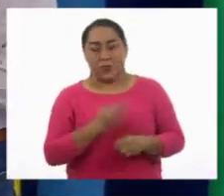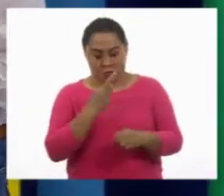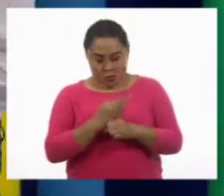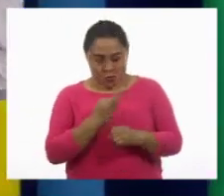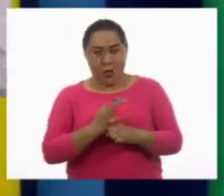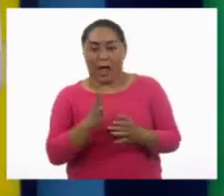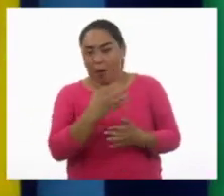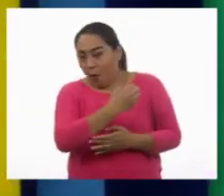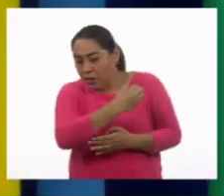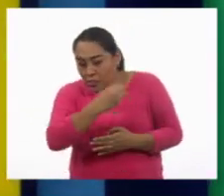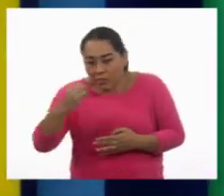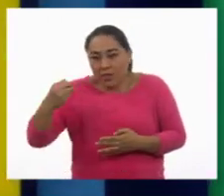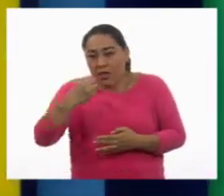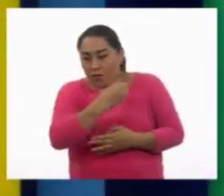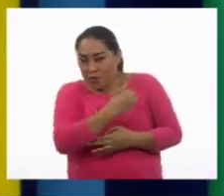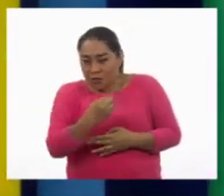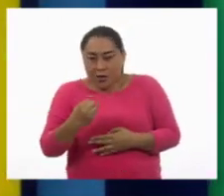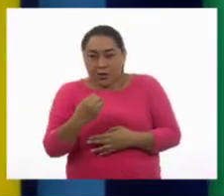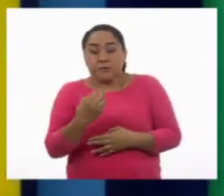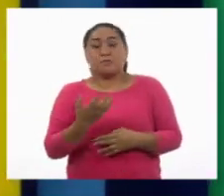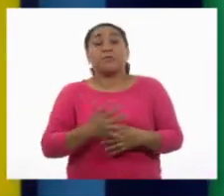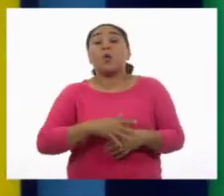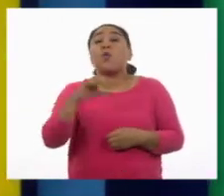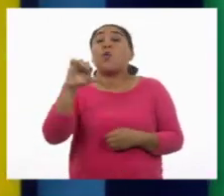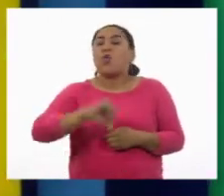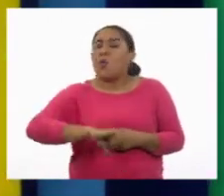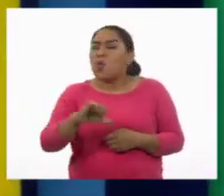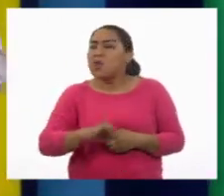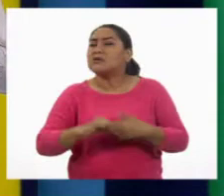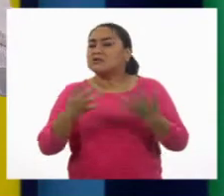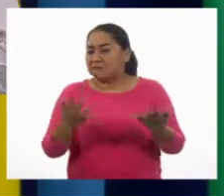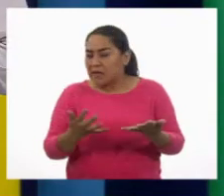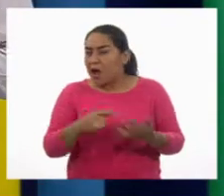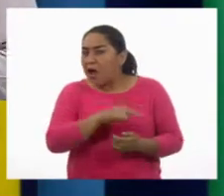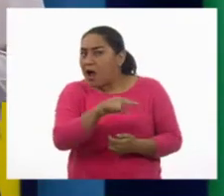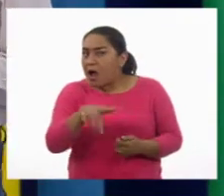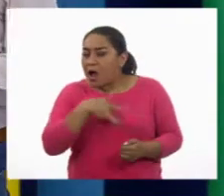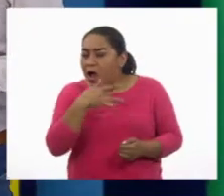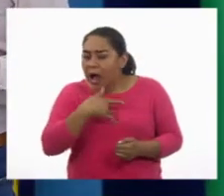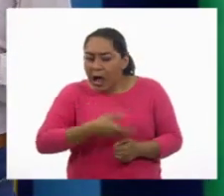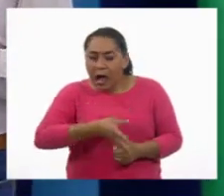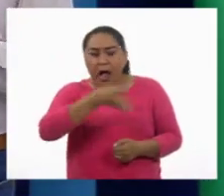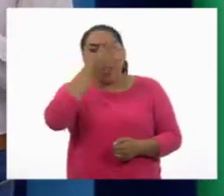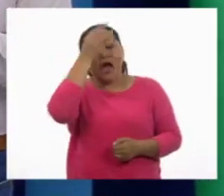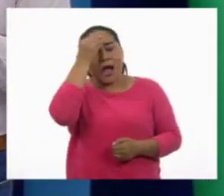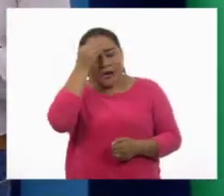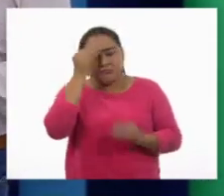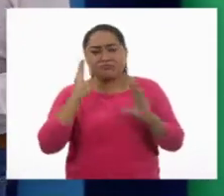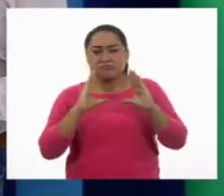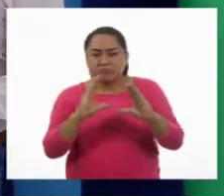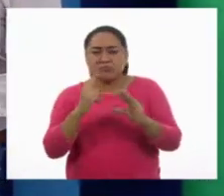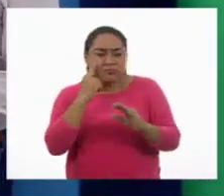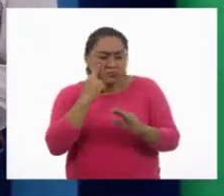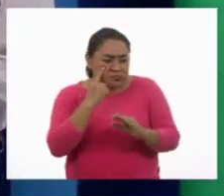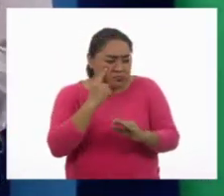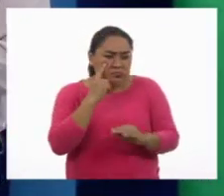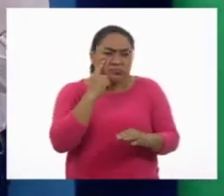a organizarlas. El día de hoy, precisamente, aprendemos a buscar